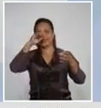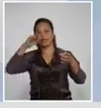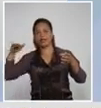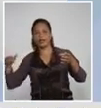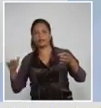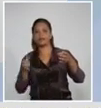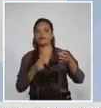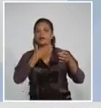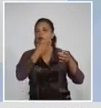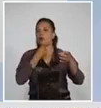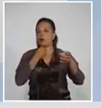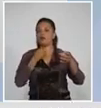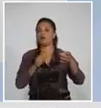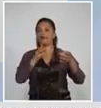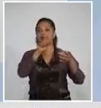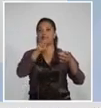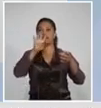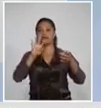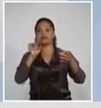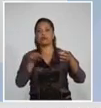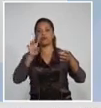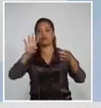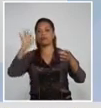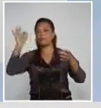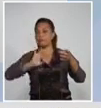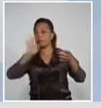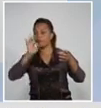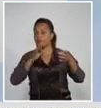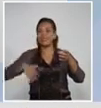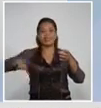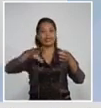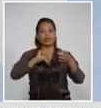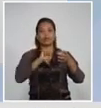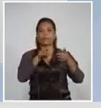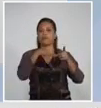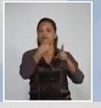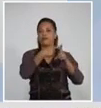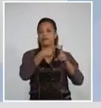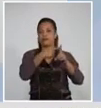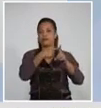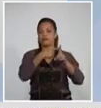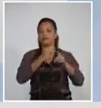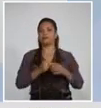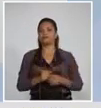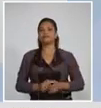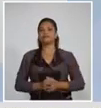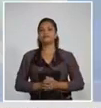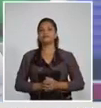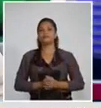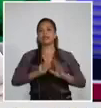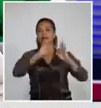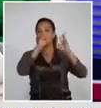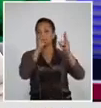del 14,4% de todos los diagnosticados. Y ya se acumulan